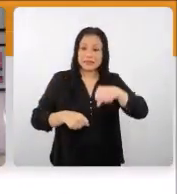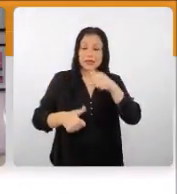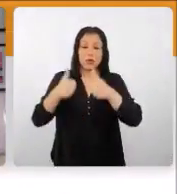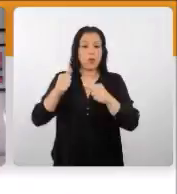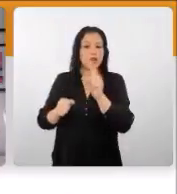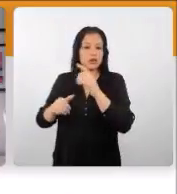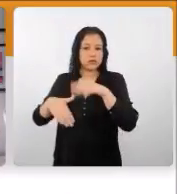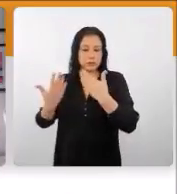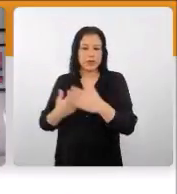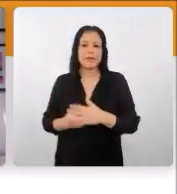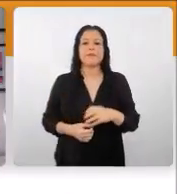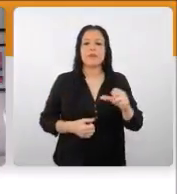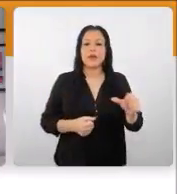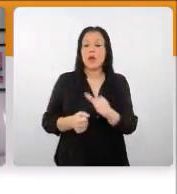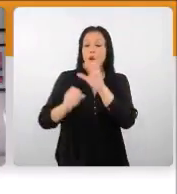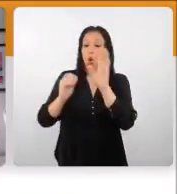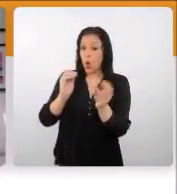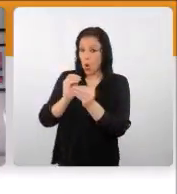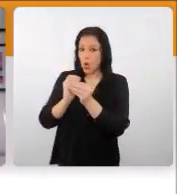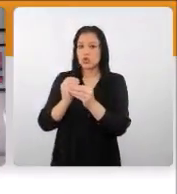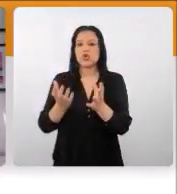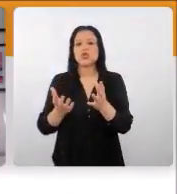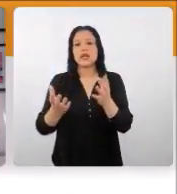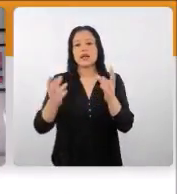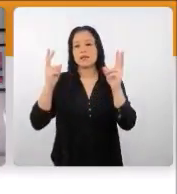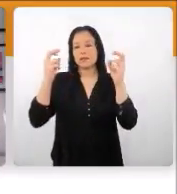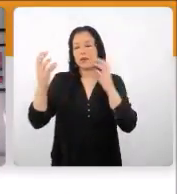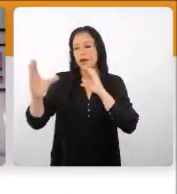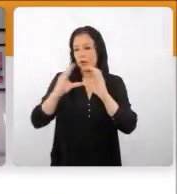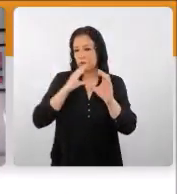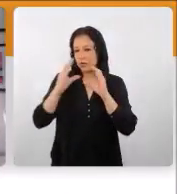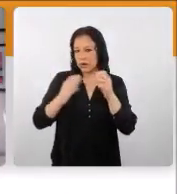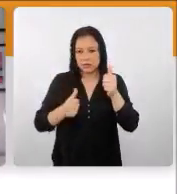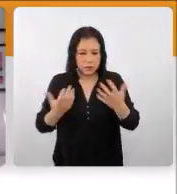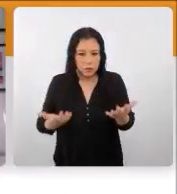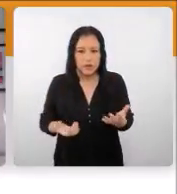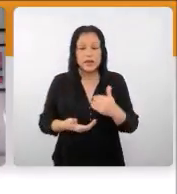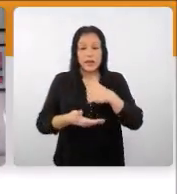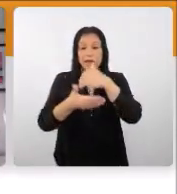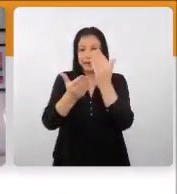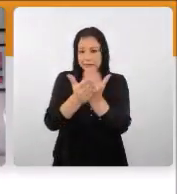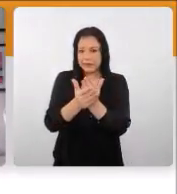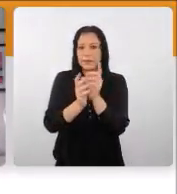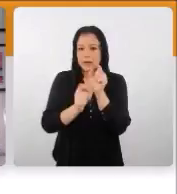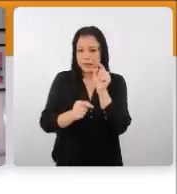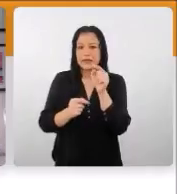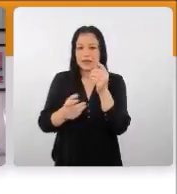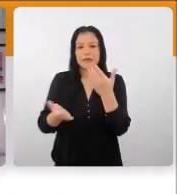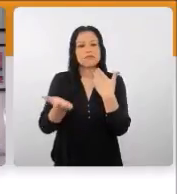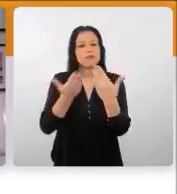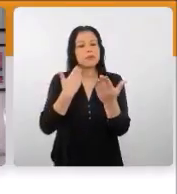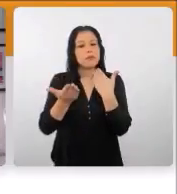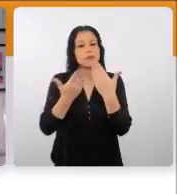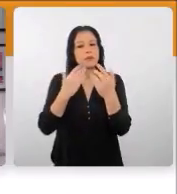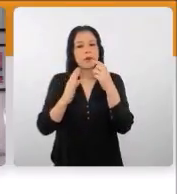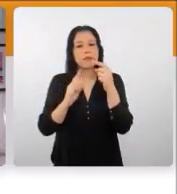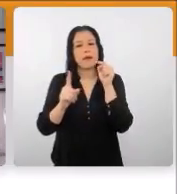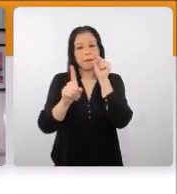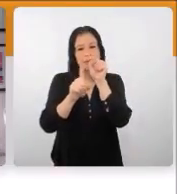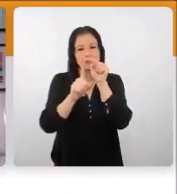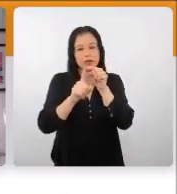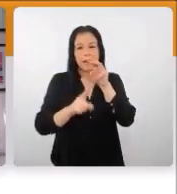Otras consideraciones de cara a la comunicación. De hecho, esta parte ya la va a conversar a más detalle